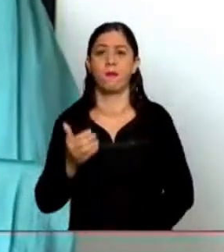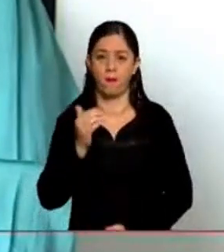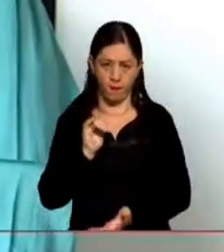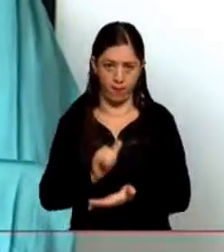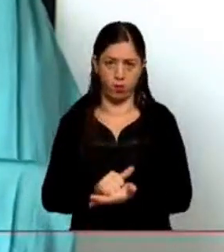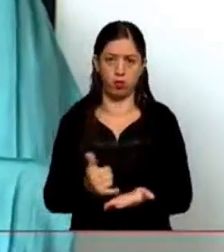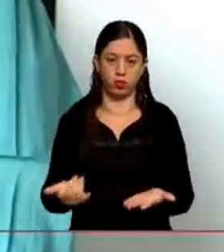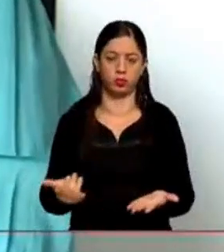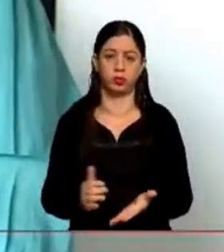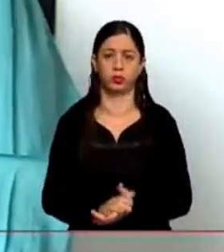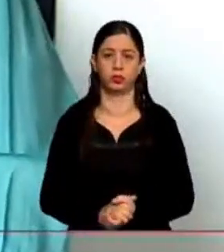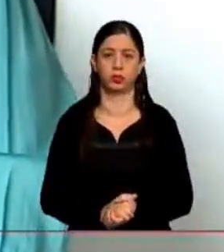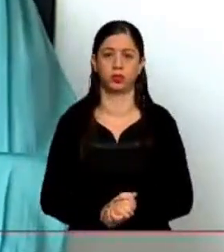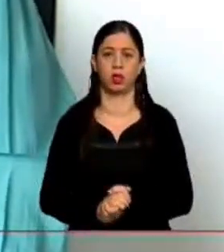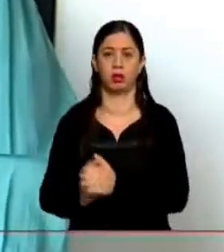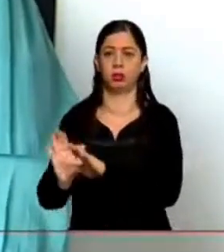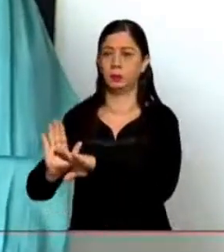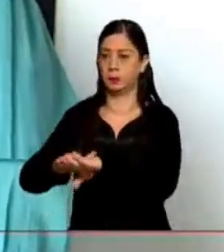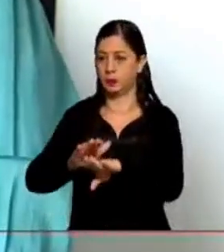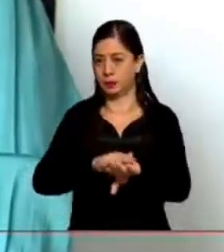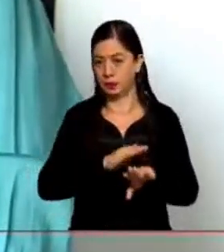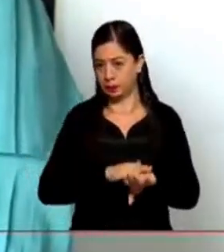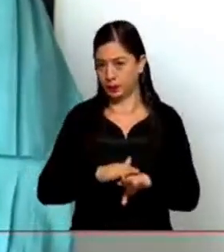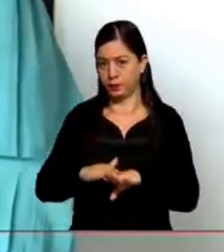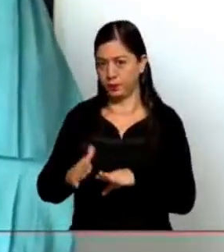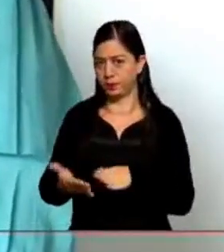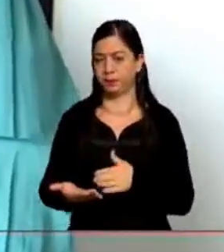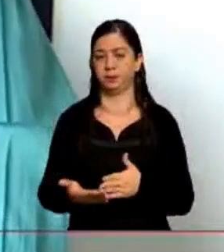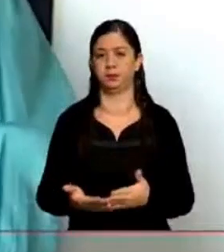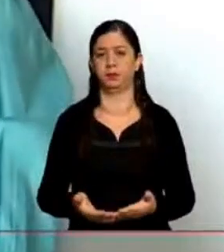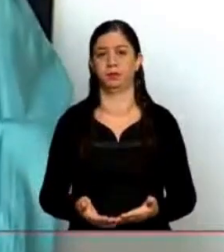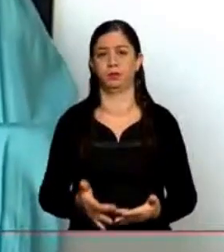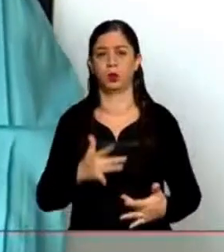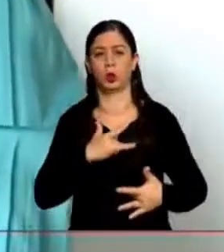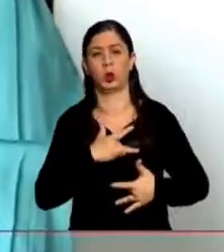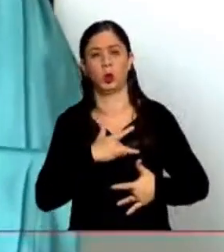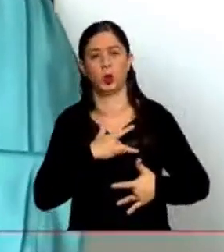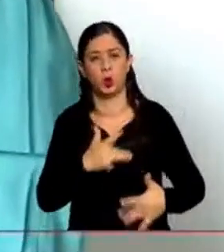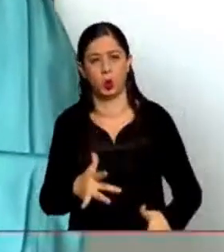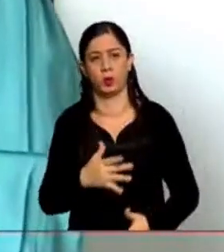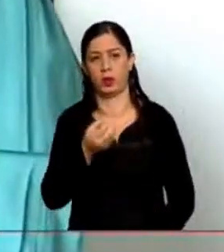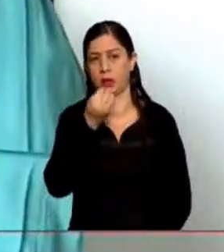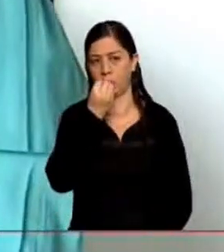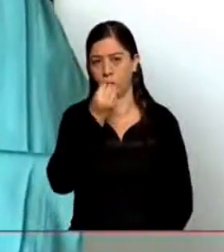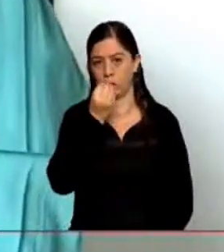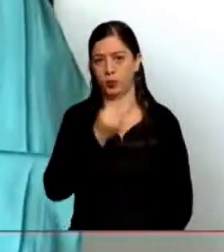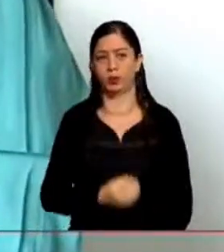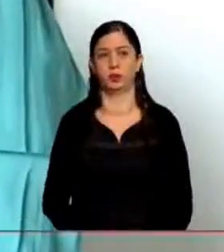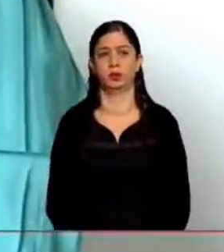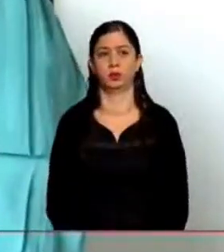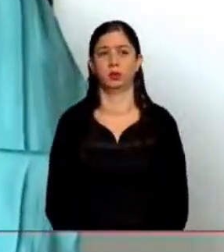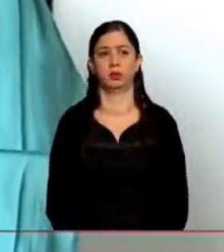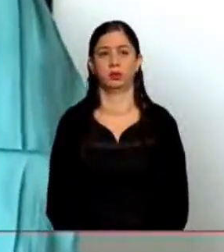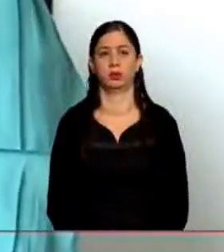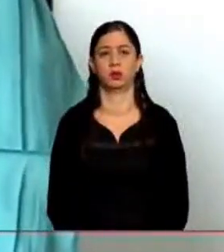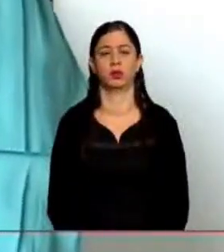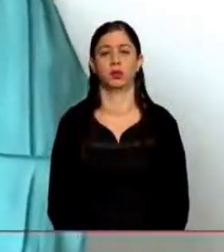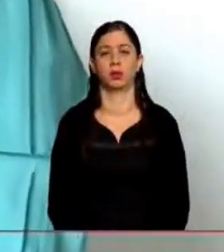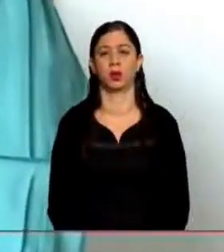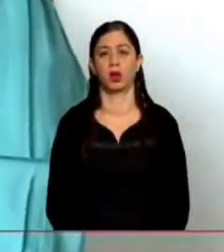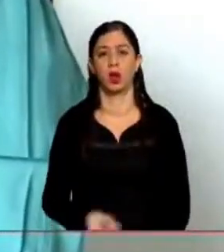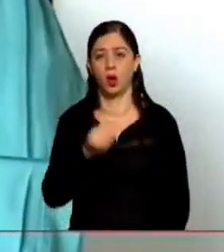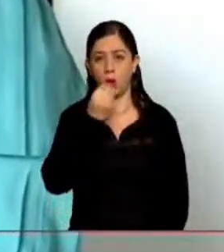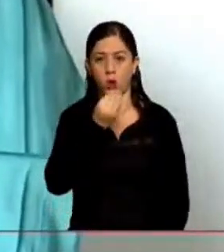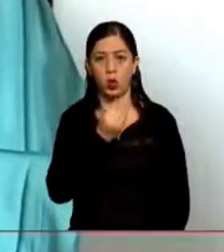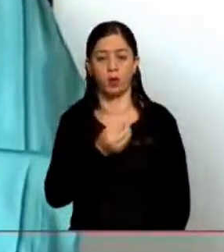eso estamos convocando a la gente para que nos lleve comida, que sean productos